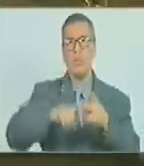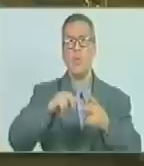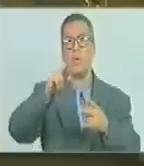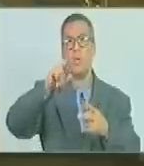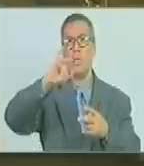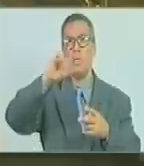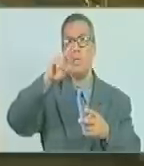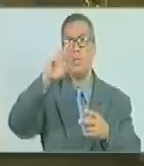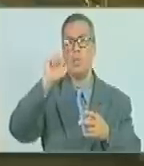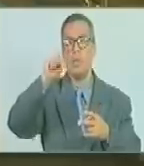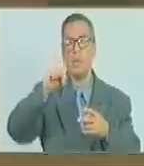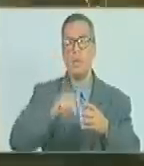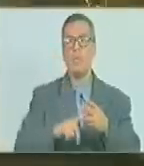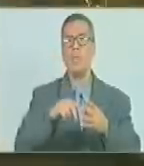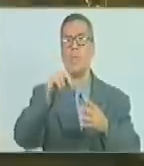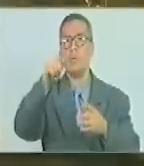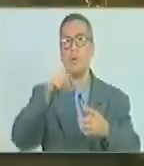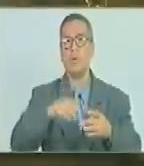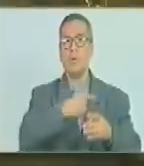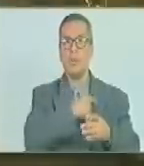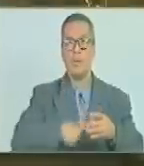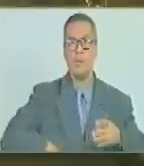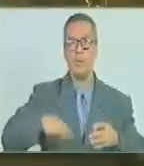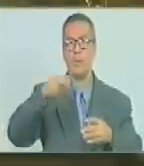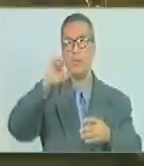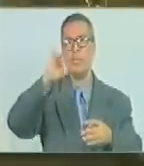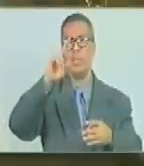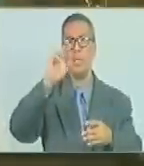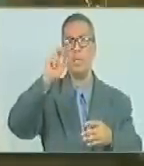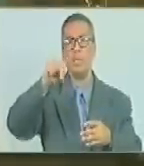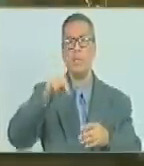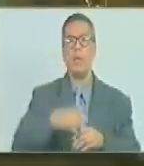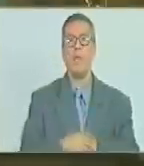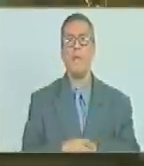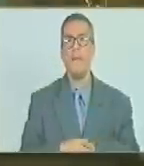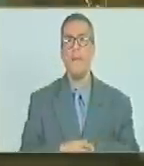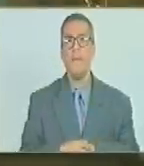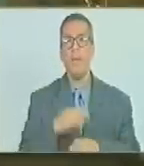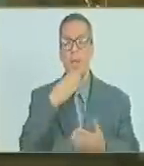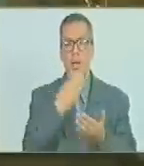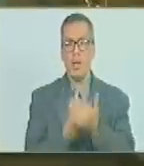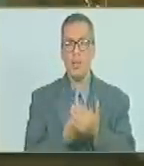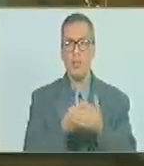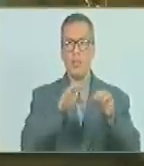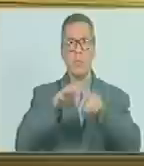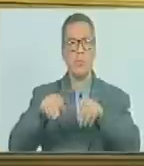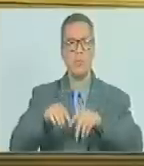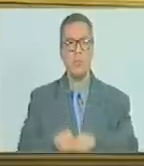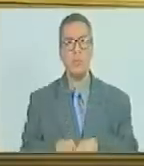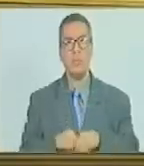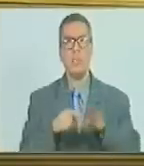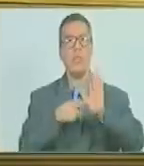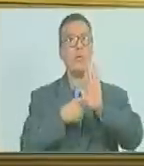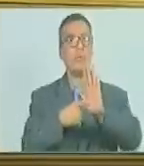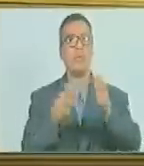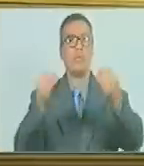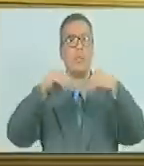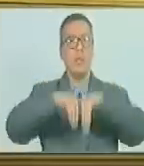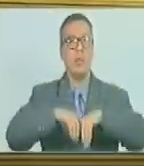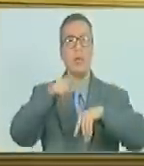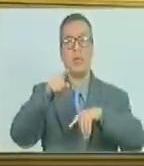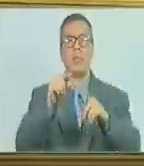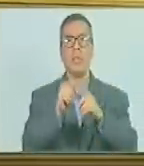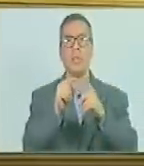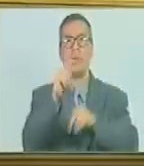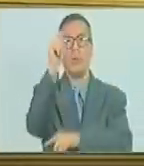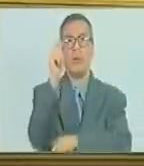Irán, Seyed Ebrahim Raisi. Es todo, ciudadano presidente. Gracias, secretaria. Para presentar el acuerdo, déjame el derecho de